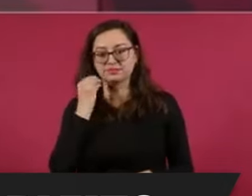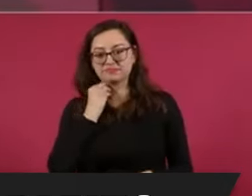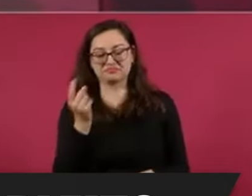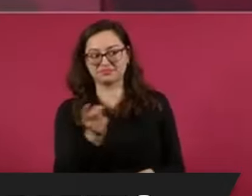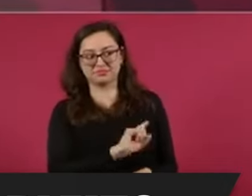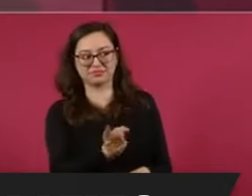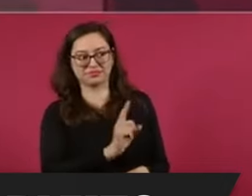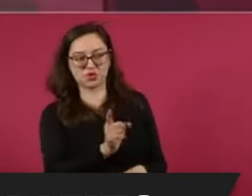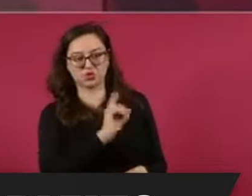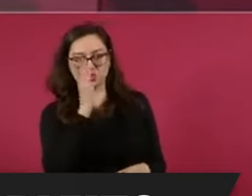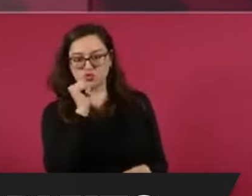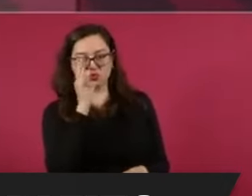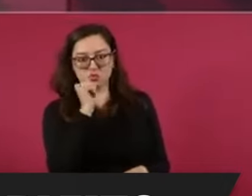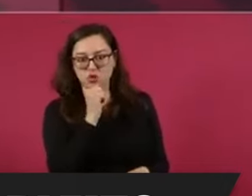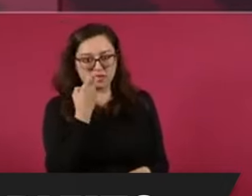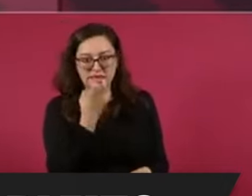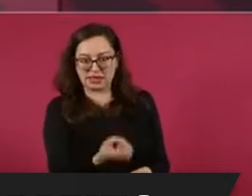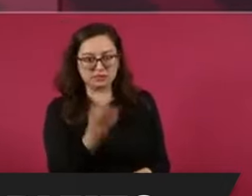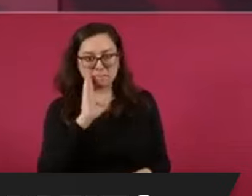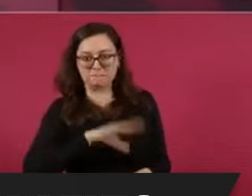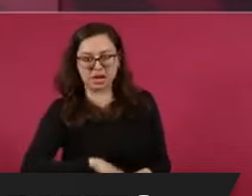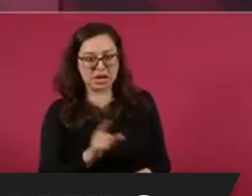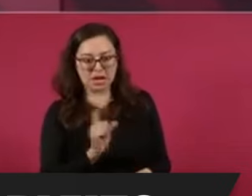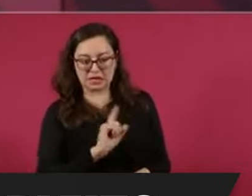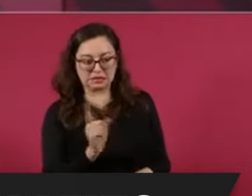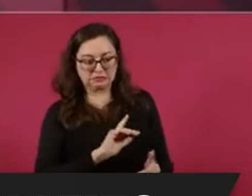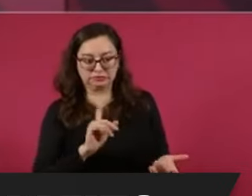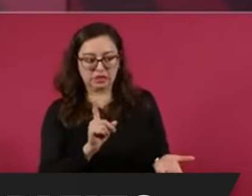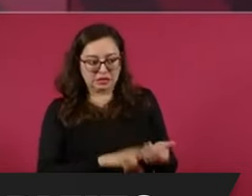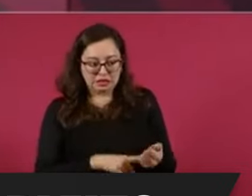les han ido lavando el cerebro, para decirlo